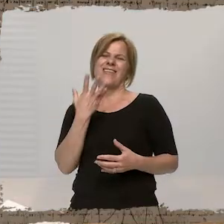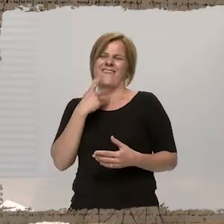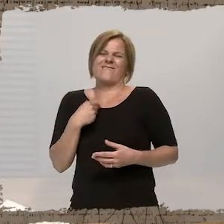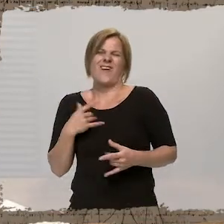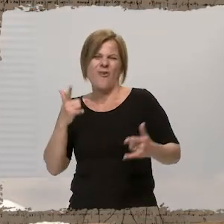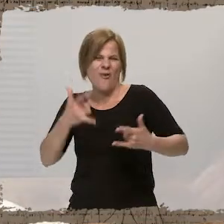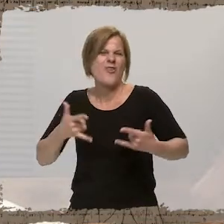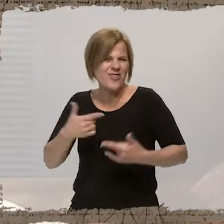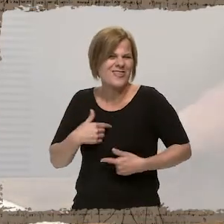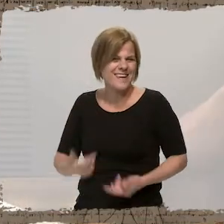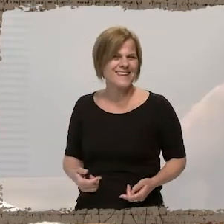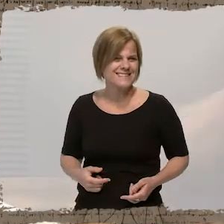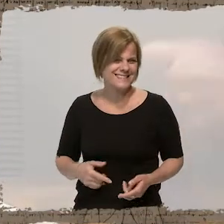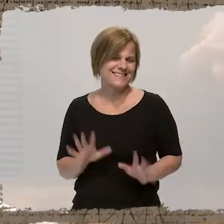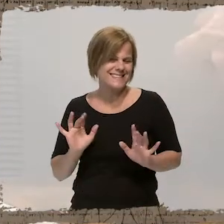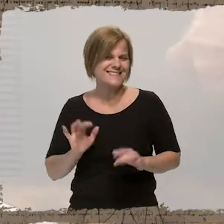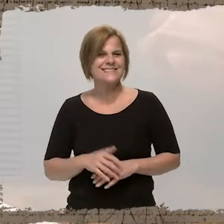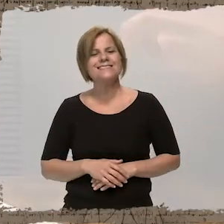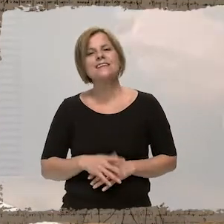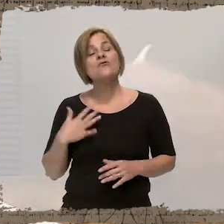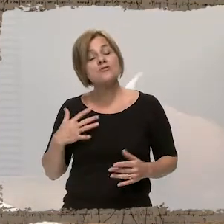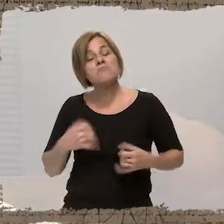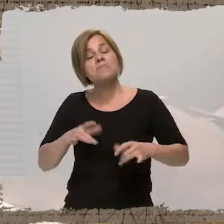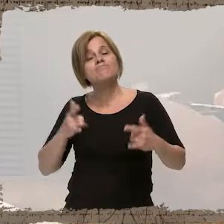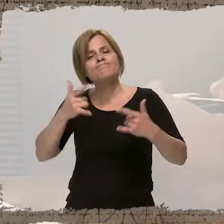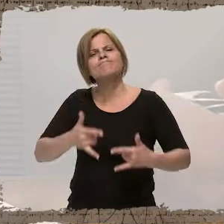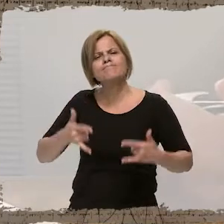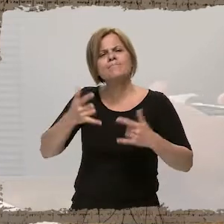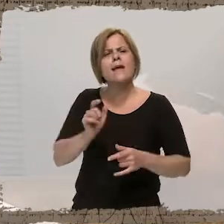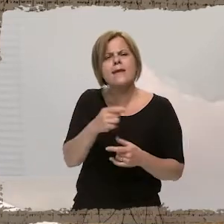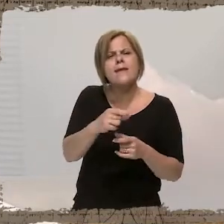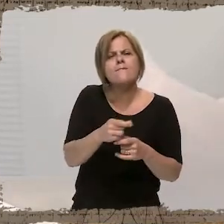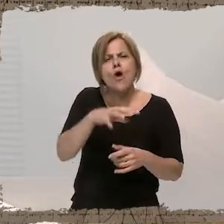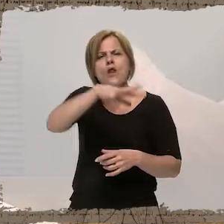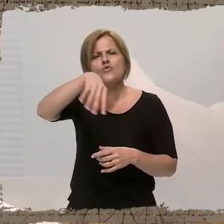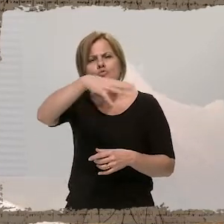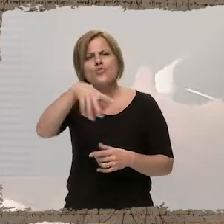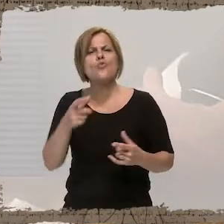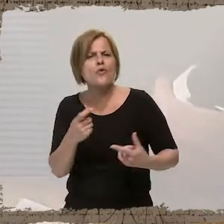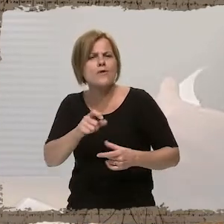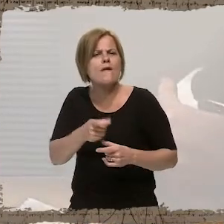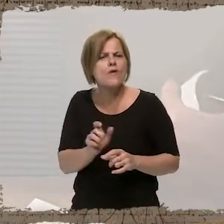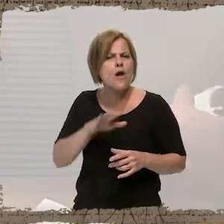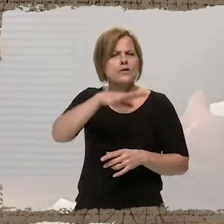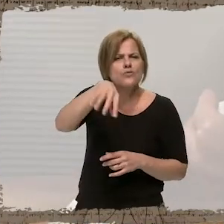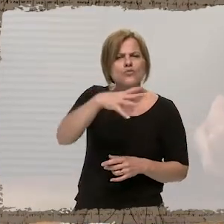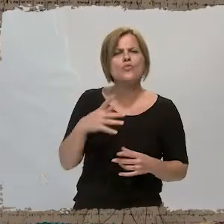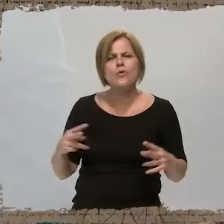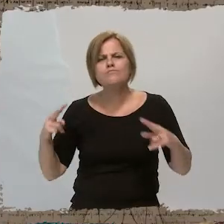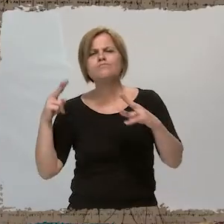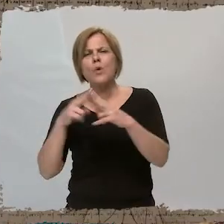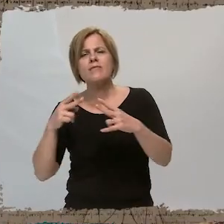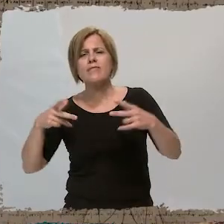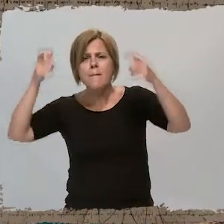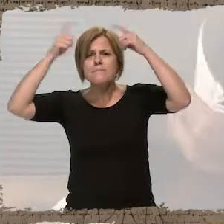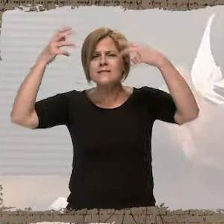que usted eran mis más grandes fans a escondidas pero los hombres voy a trapear entonces ravioles con tu colores con tuco